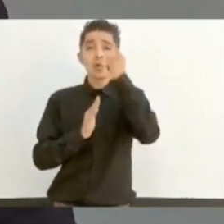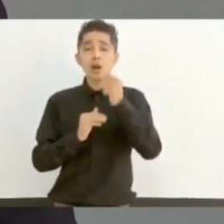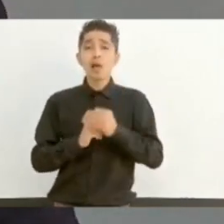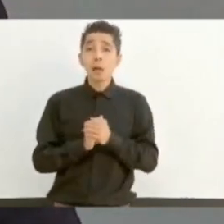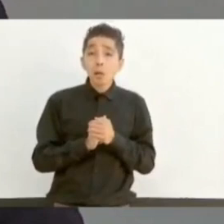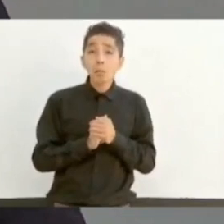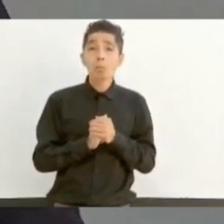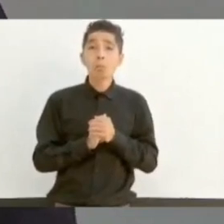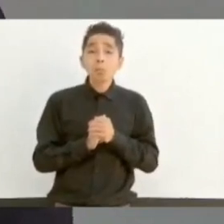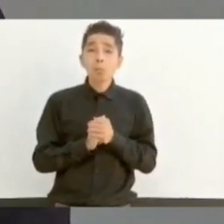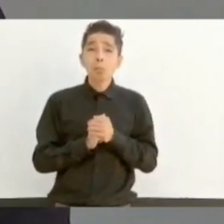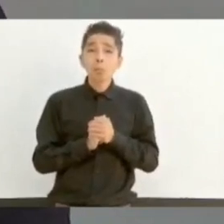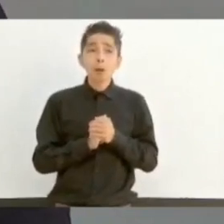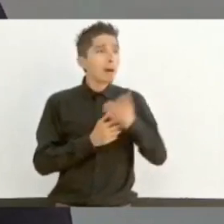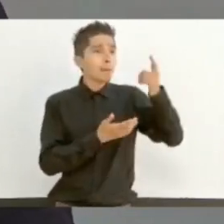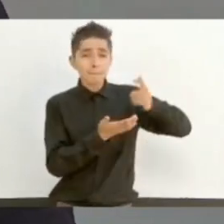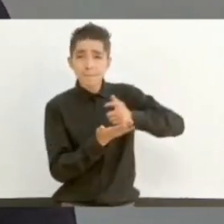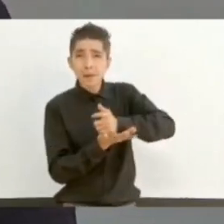que llegan abajo